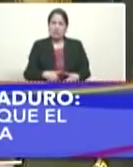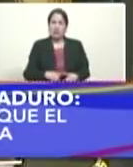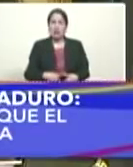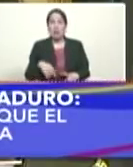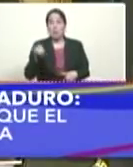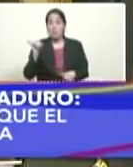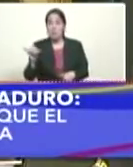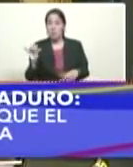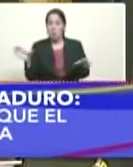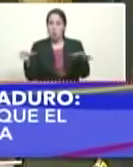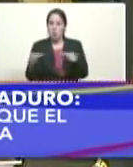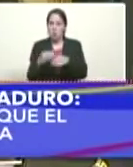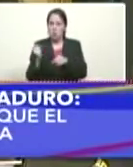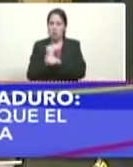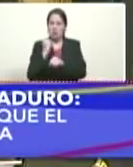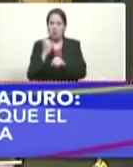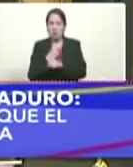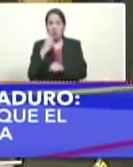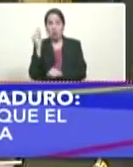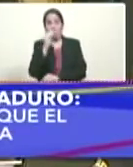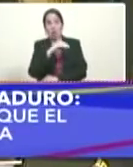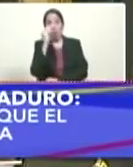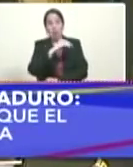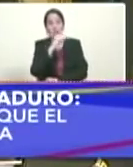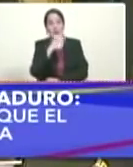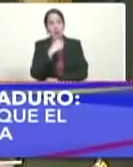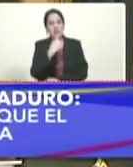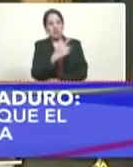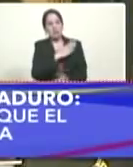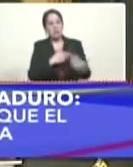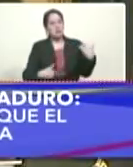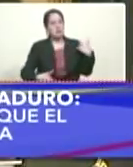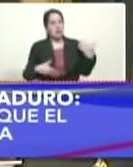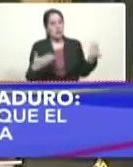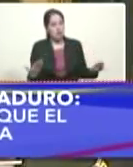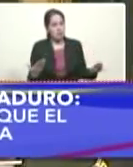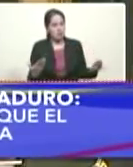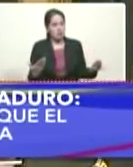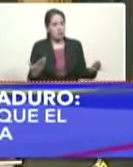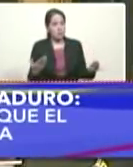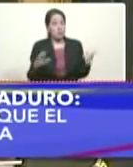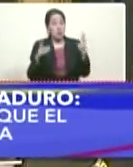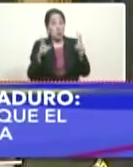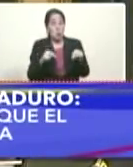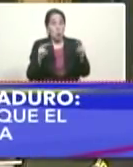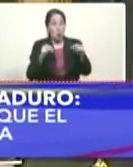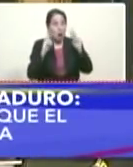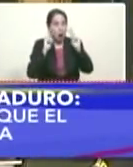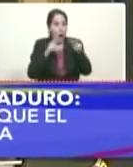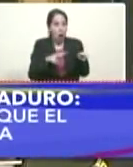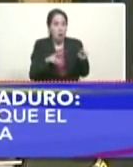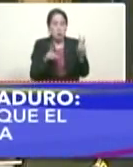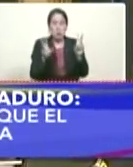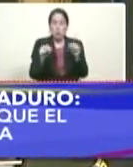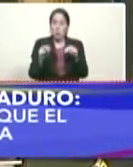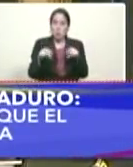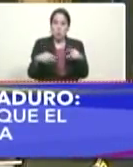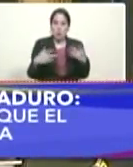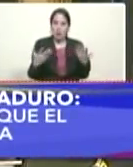dijeron dijeron presidente esto nunca lo habíamos visto